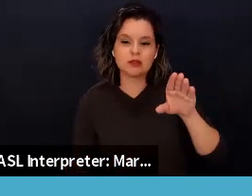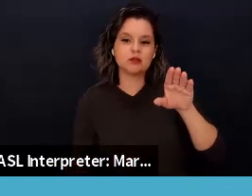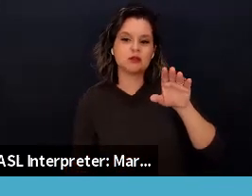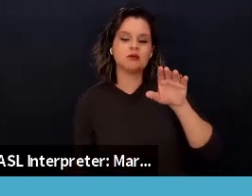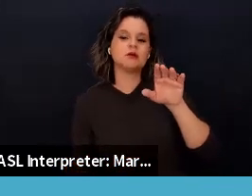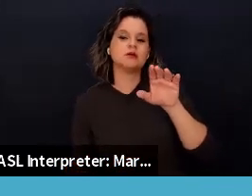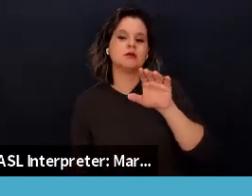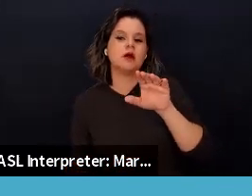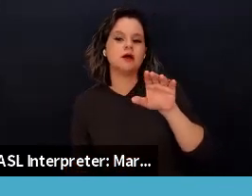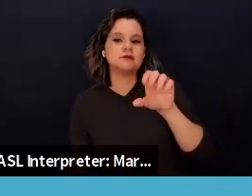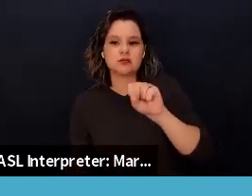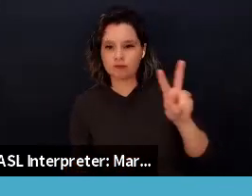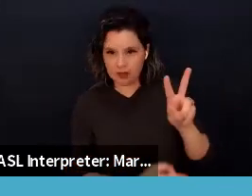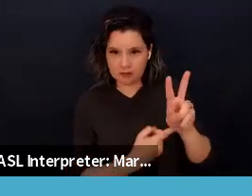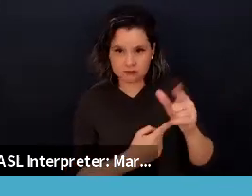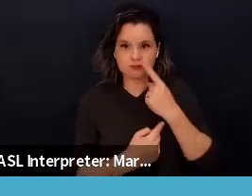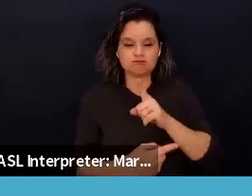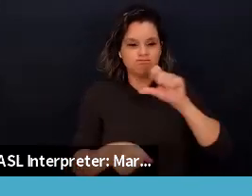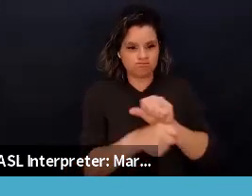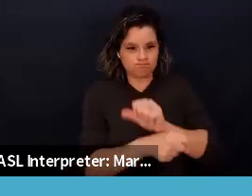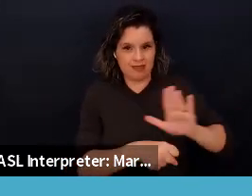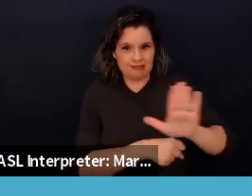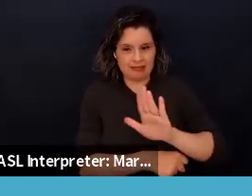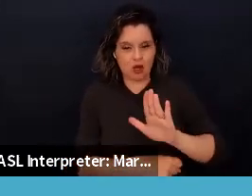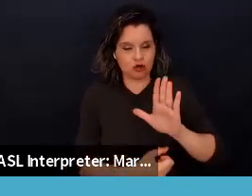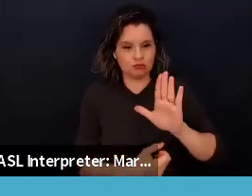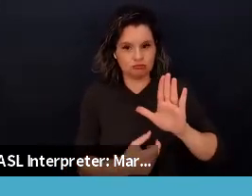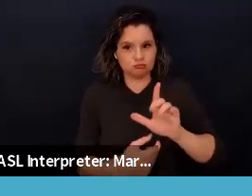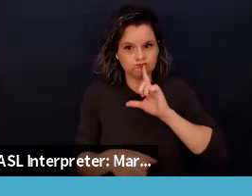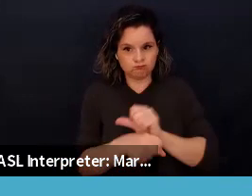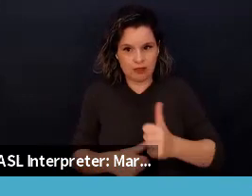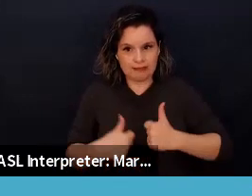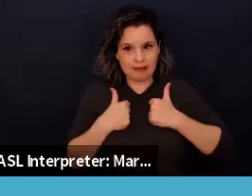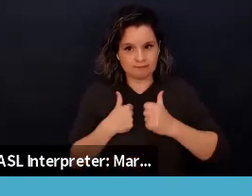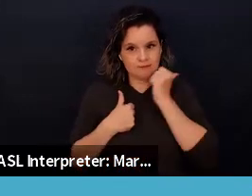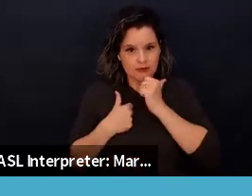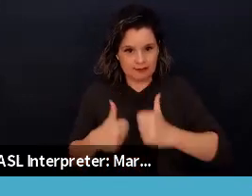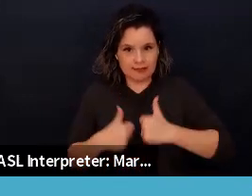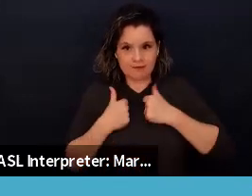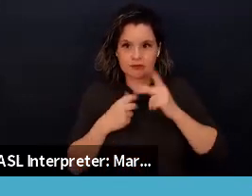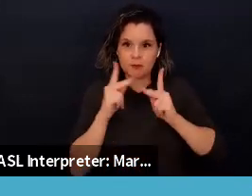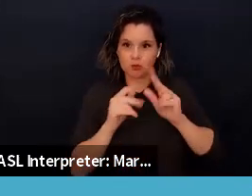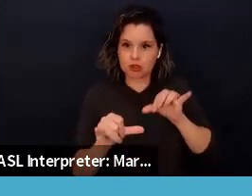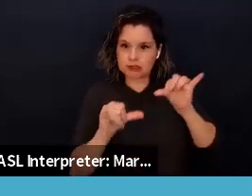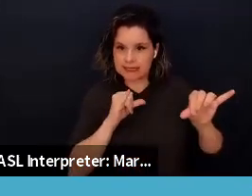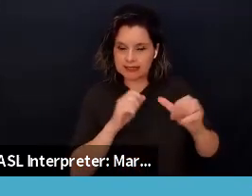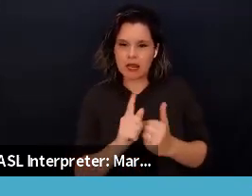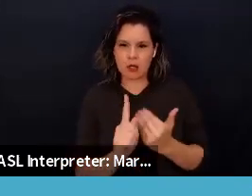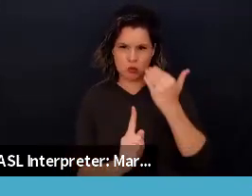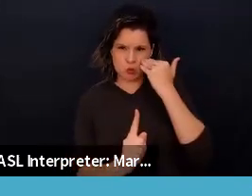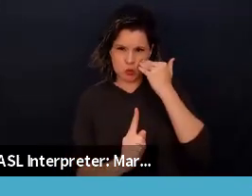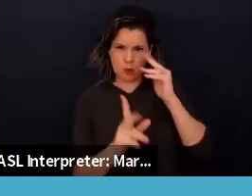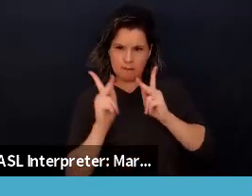la realidad de las personas que están detenidas? Me imagino que ustedes saben que en